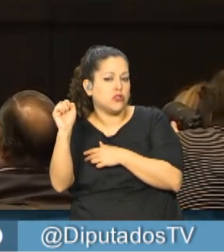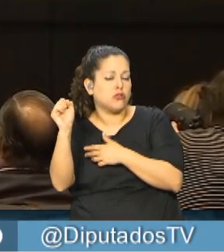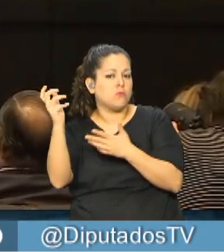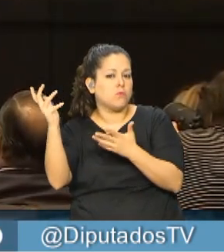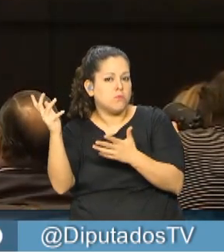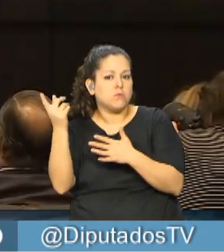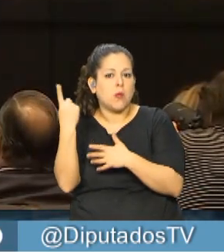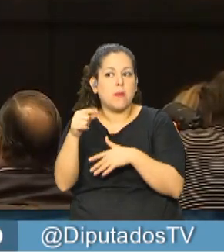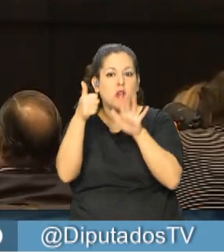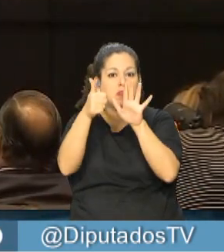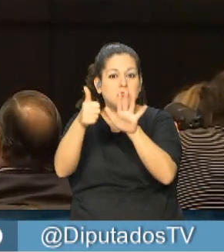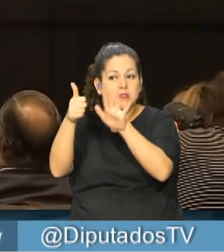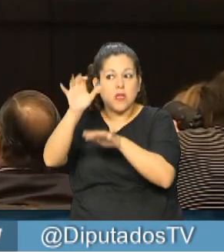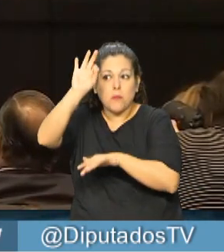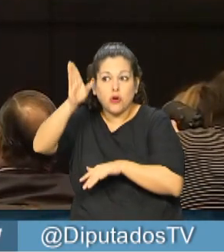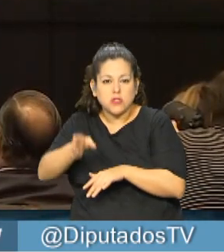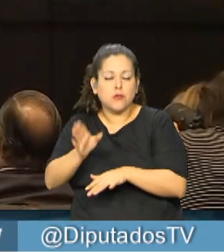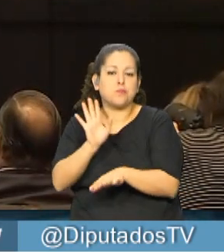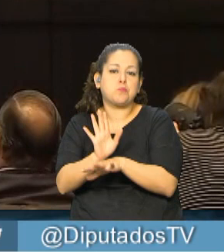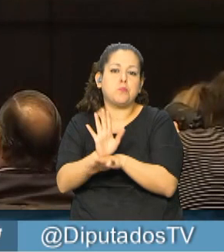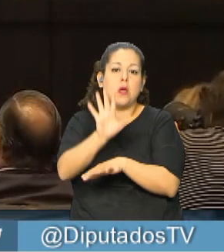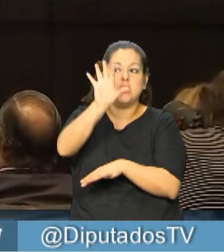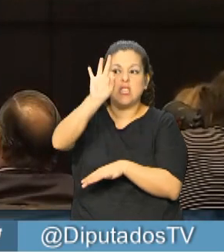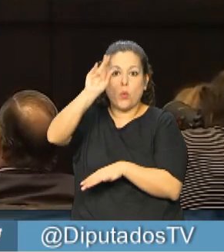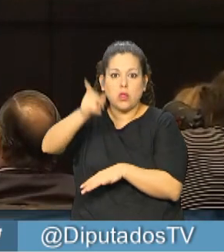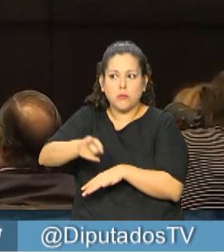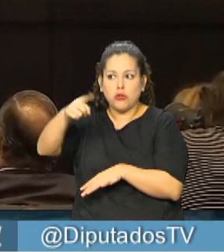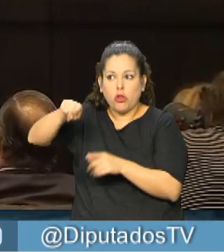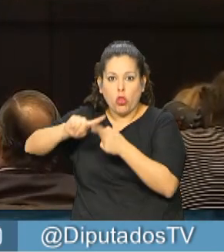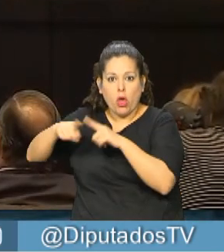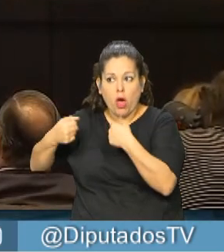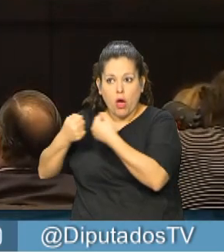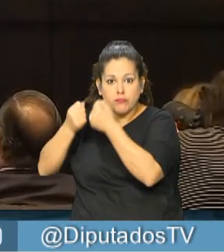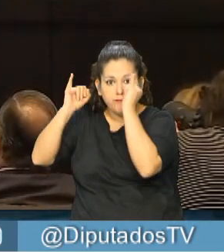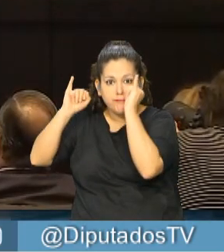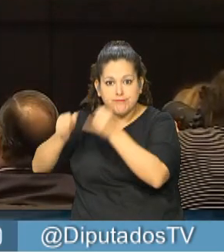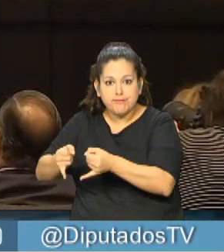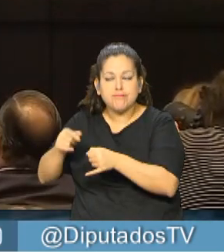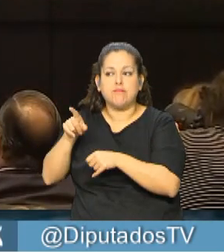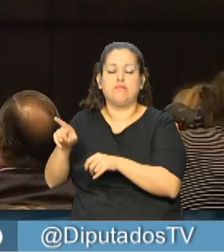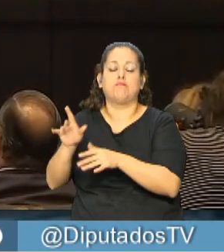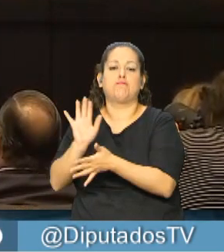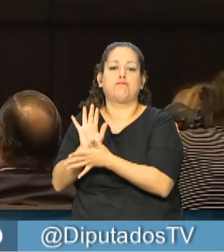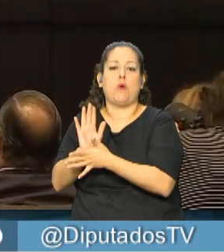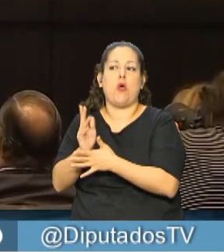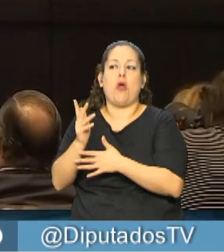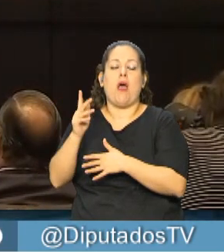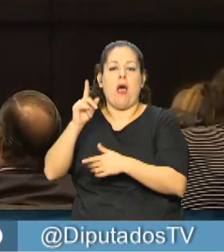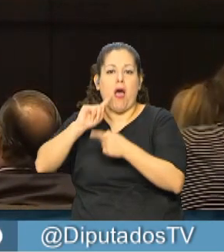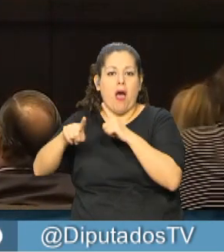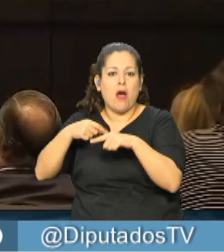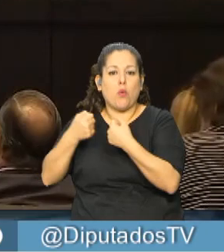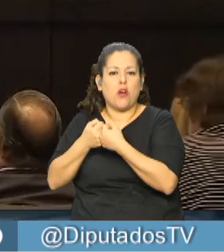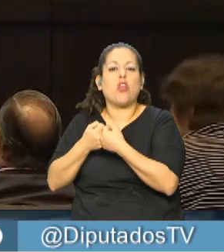ese 66%, el 50% llega a un acuerdo, se tomaría como un acuerdo total de los 3 componentes de